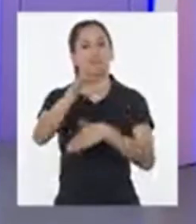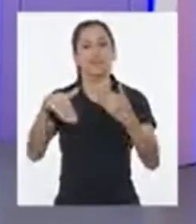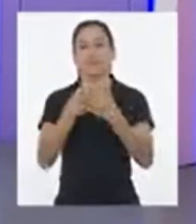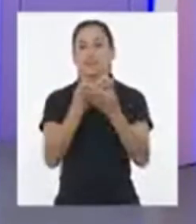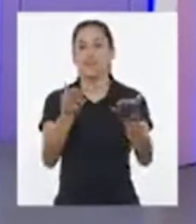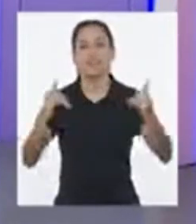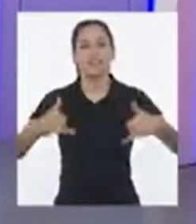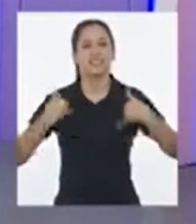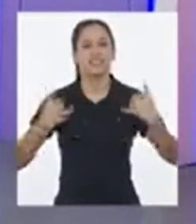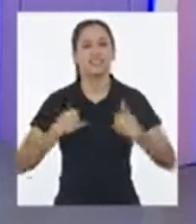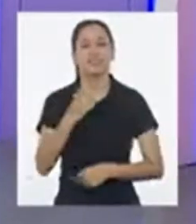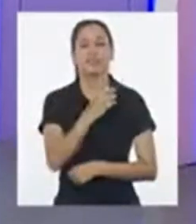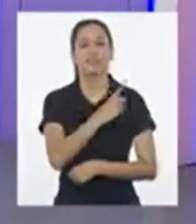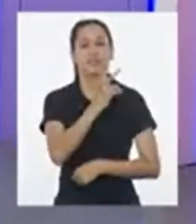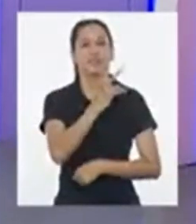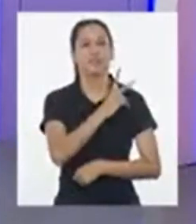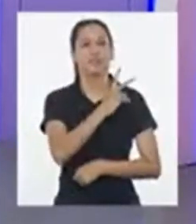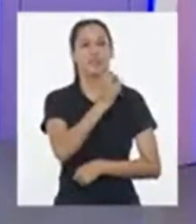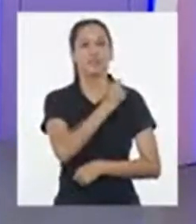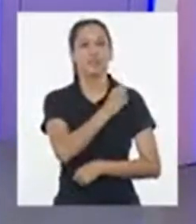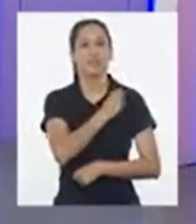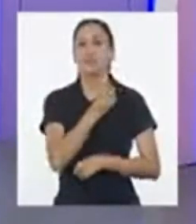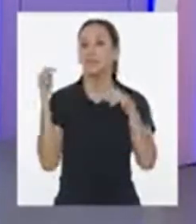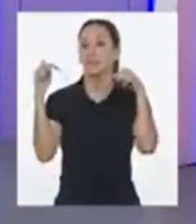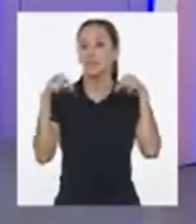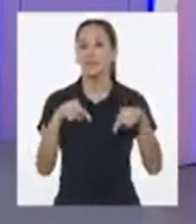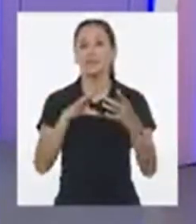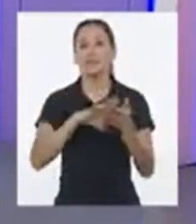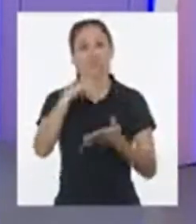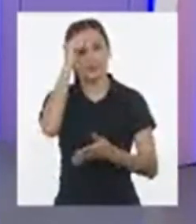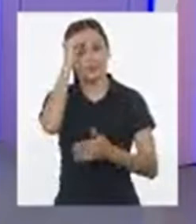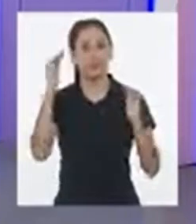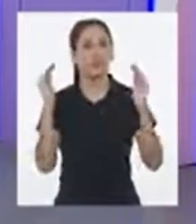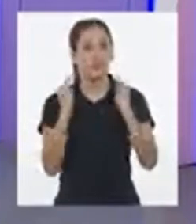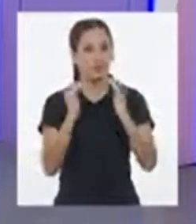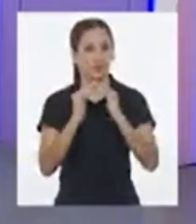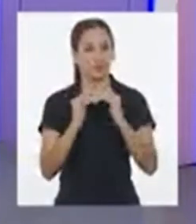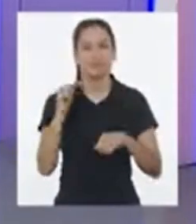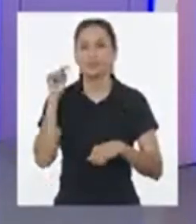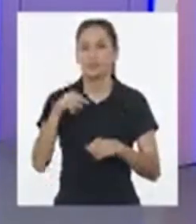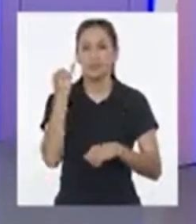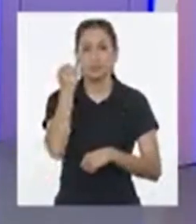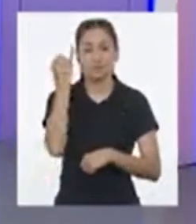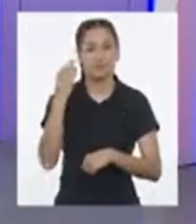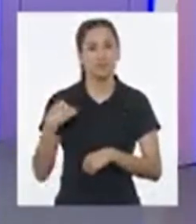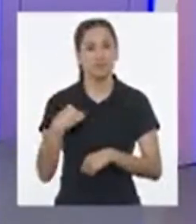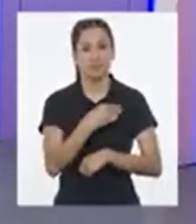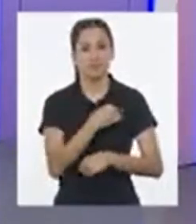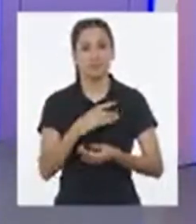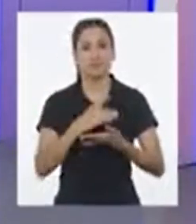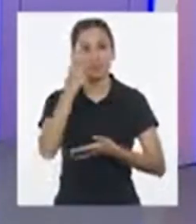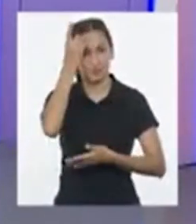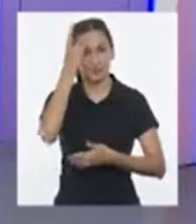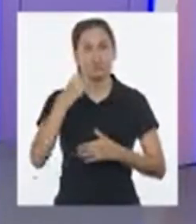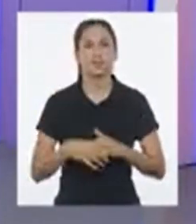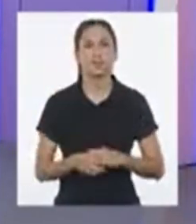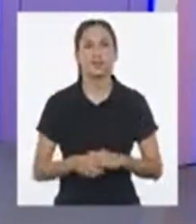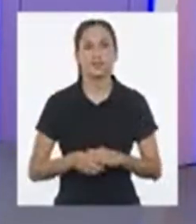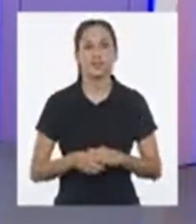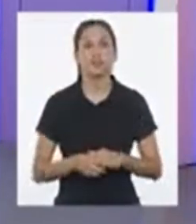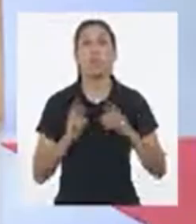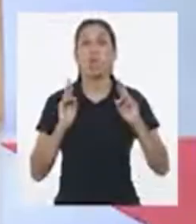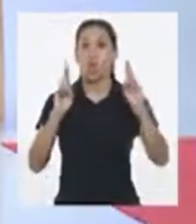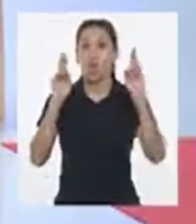Bienvenidas y bienvenidos, chicas y chicos de primero y segundo de secundaria a Aprendo en Casa. Esta es una iniciativa del Ministerio